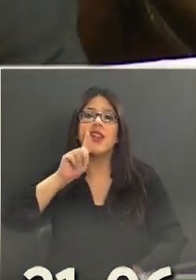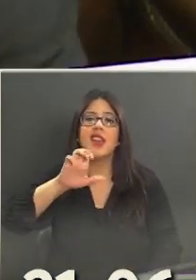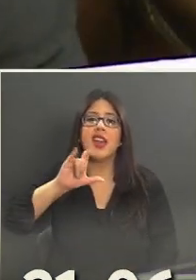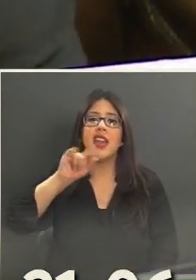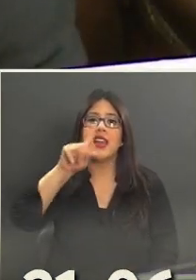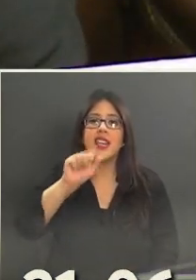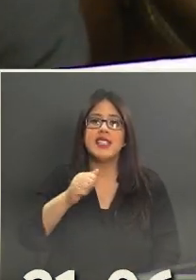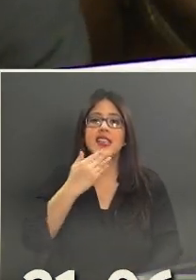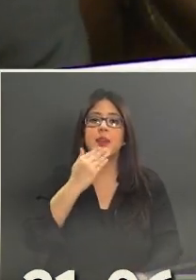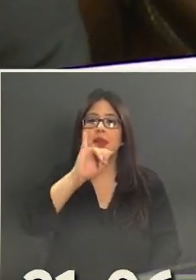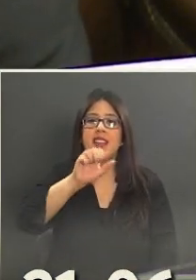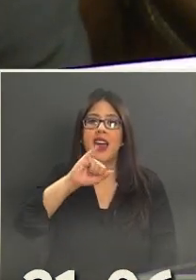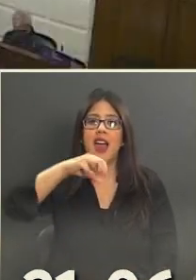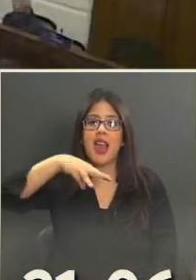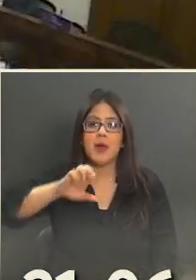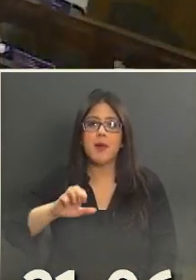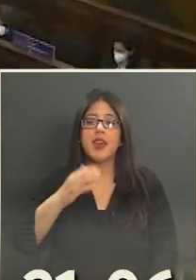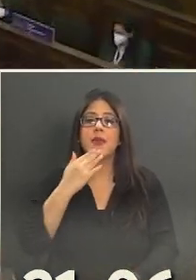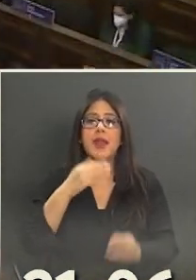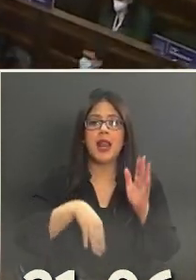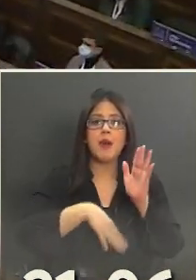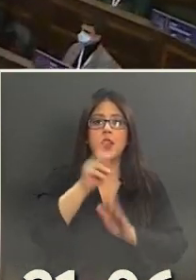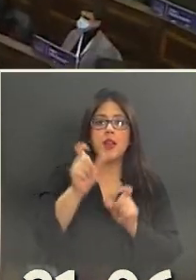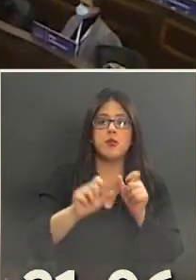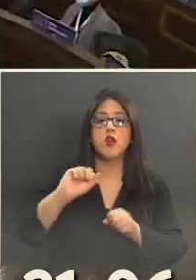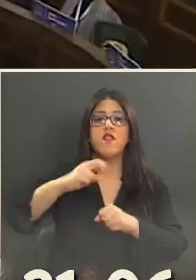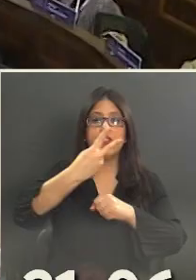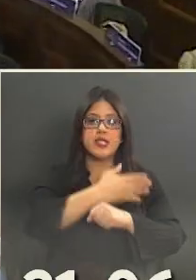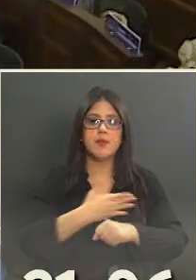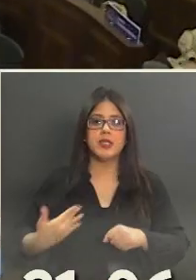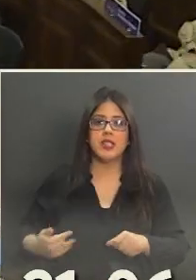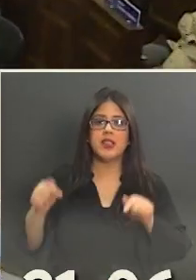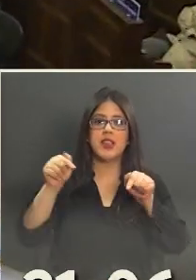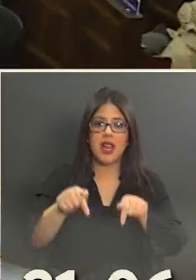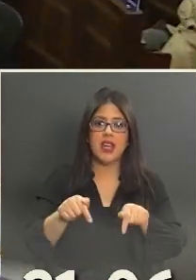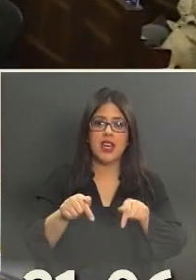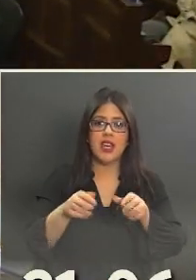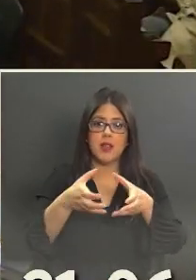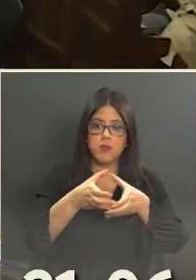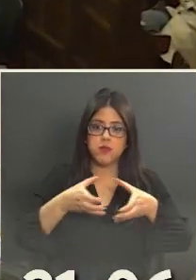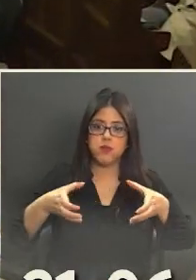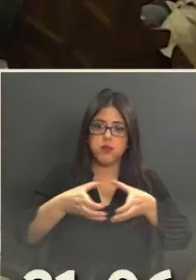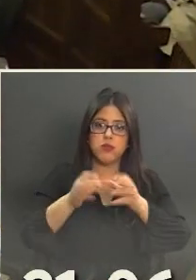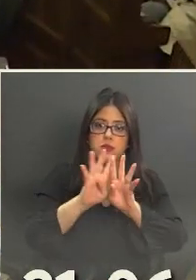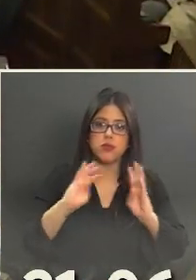Baza, y como lo hará la totalidad de los vicepresidentes de la mesa ampliada de la convención.